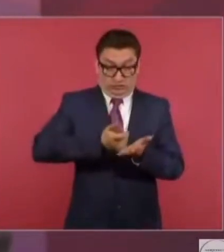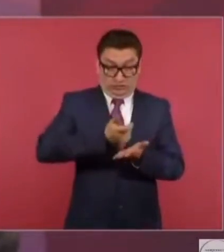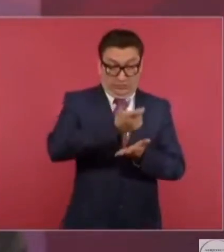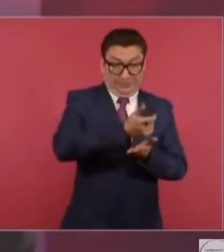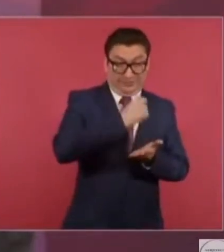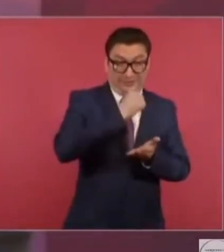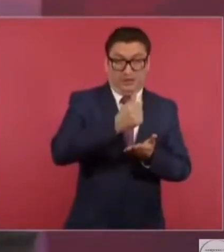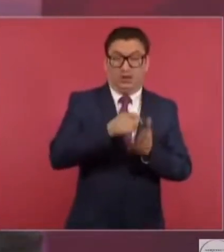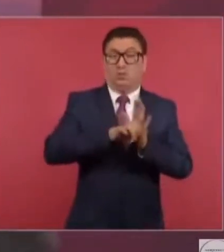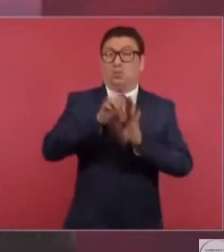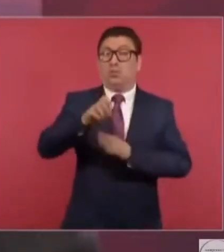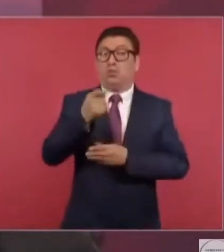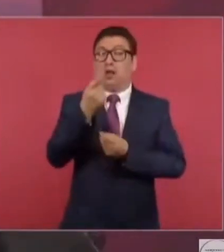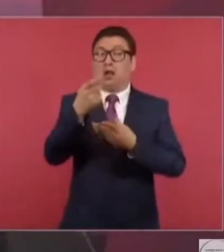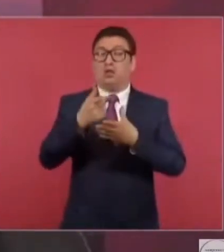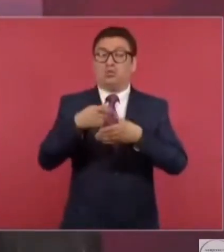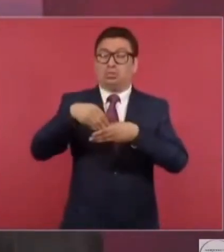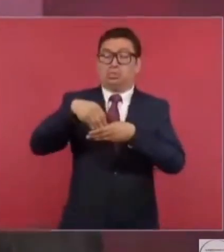un embute